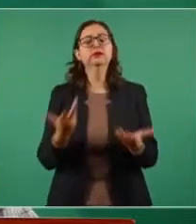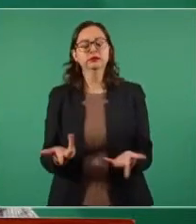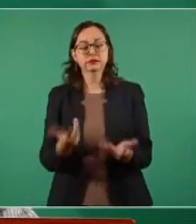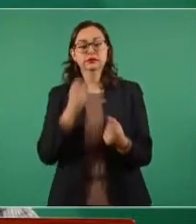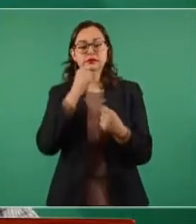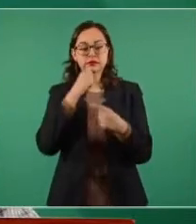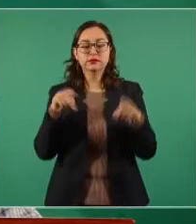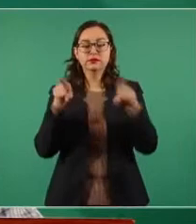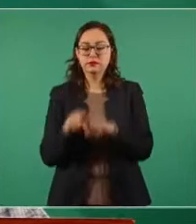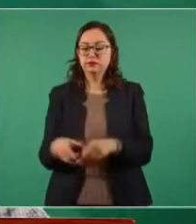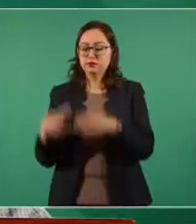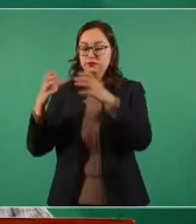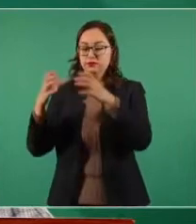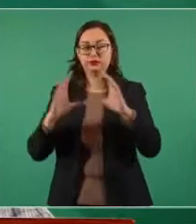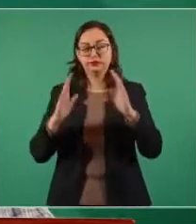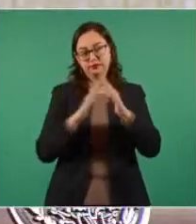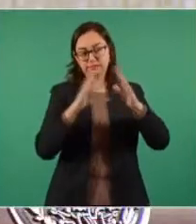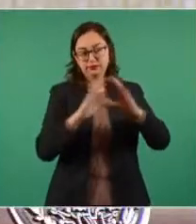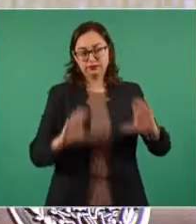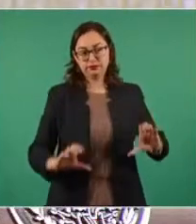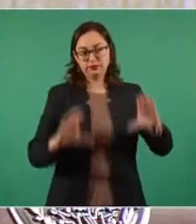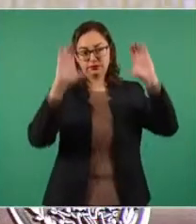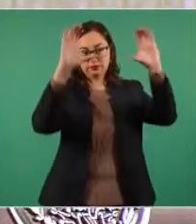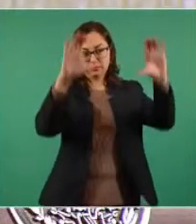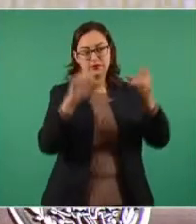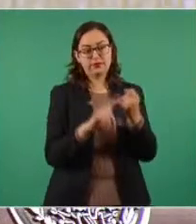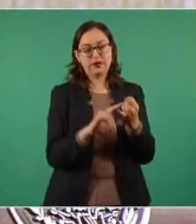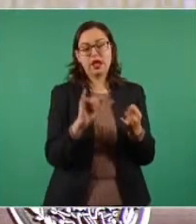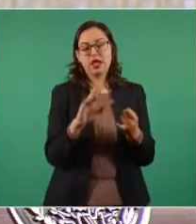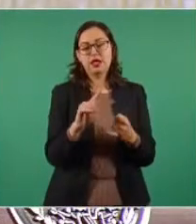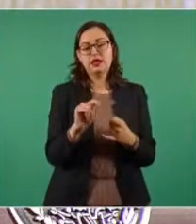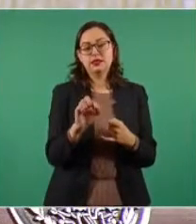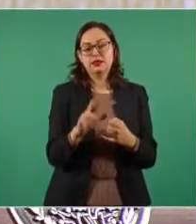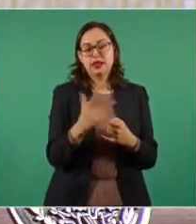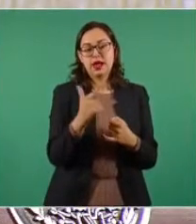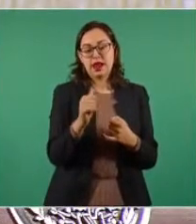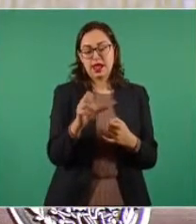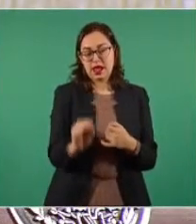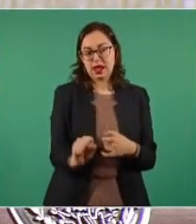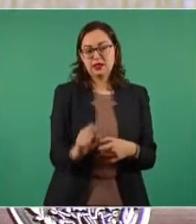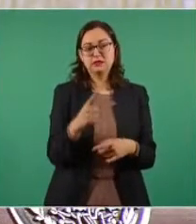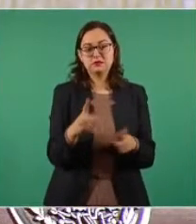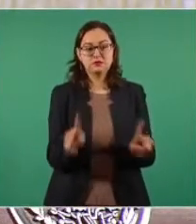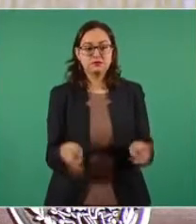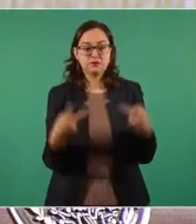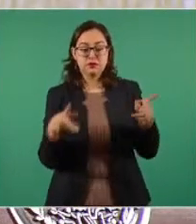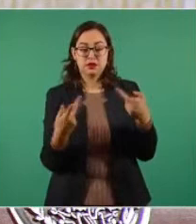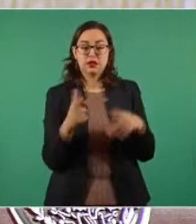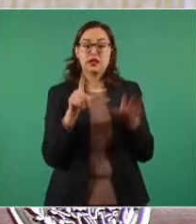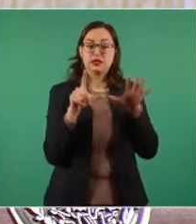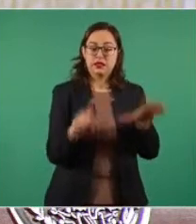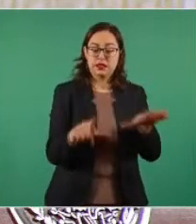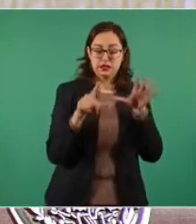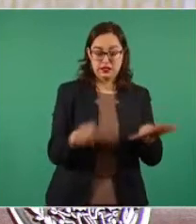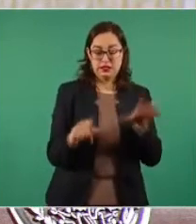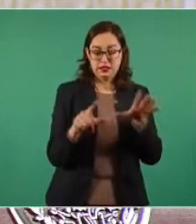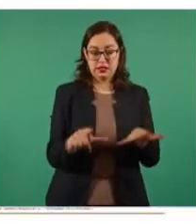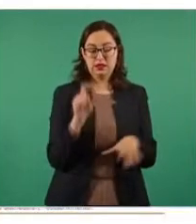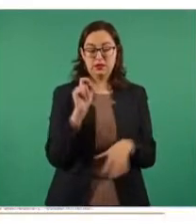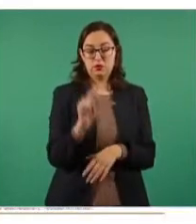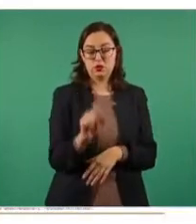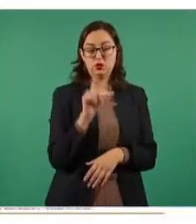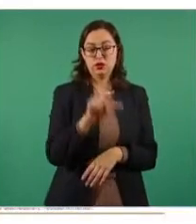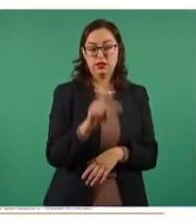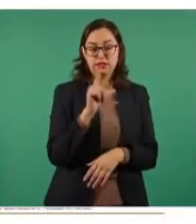hay en tanques estacionarios algunos -como integradas en san juan del río con un precio al público de 17 pesos con 17 centavos